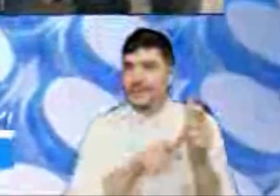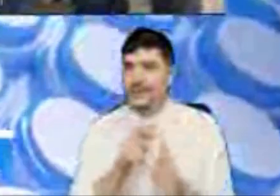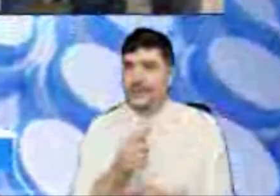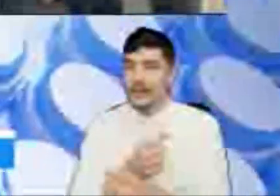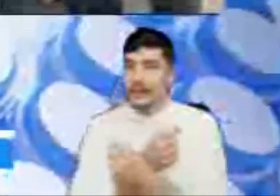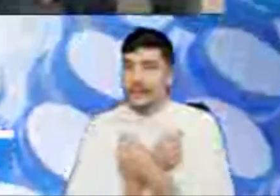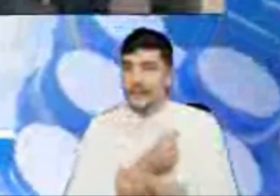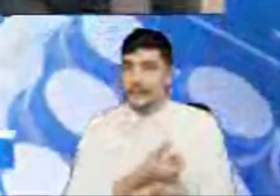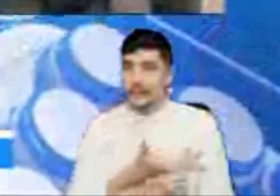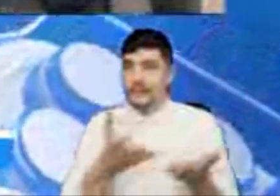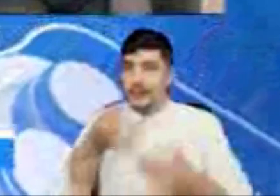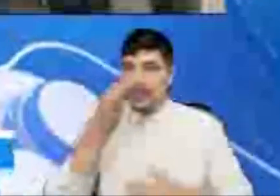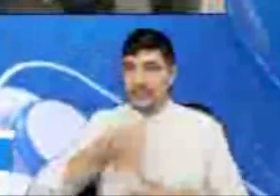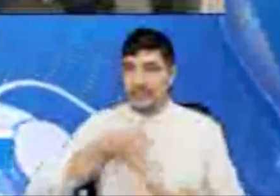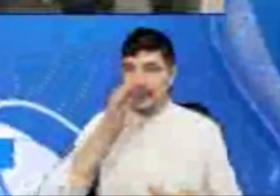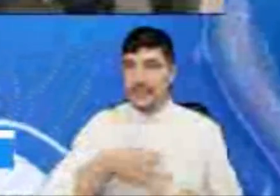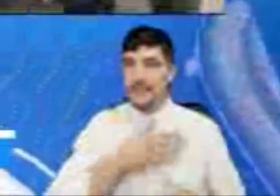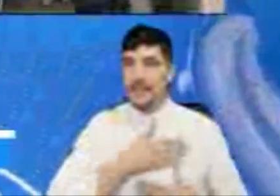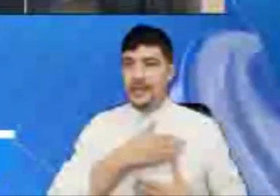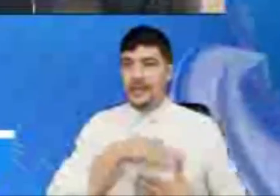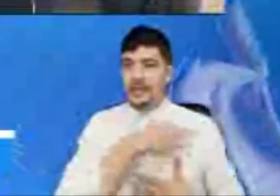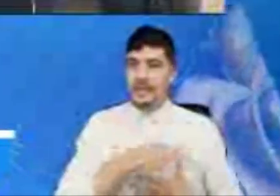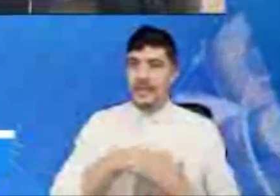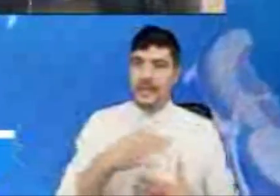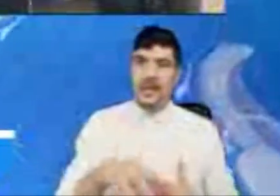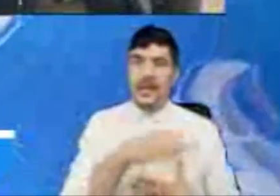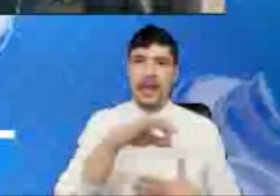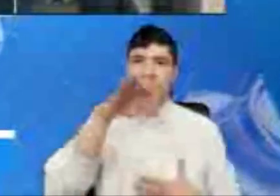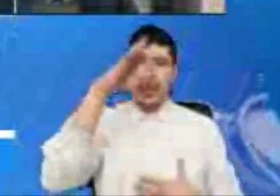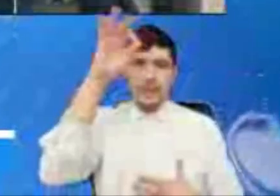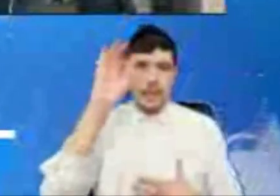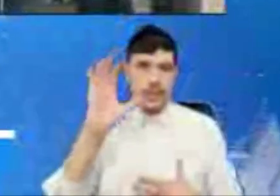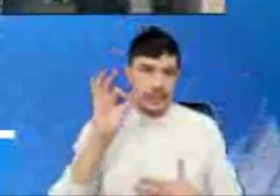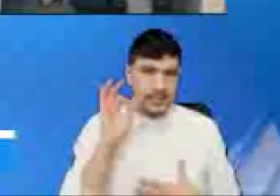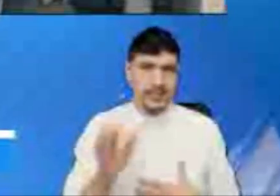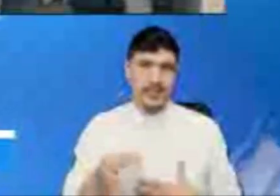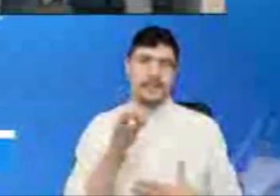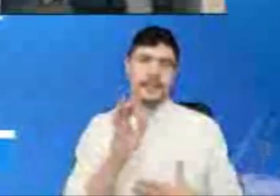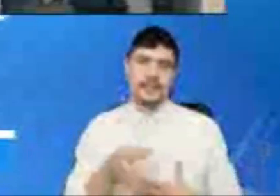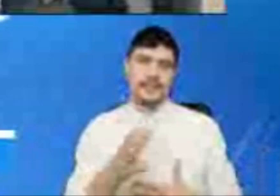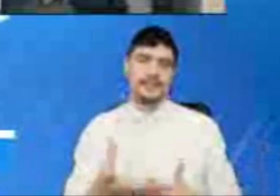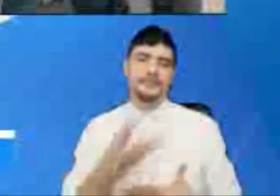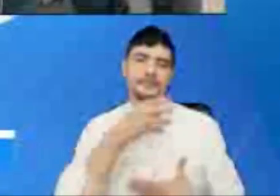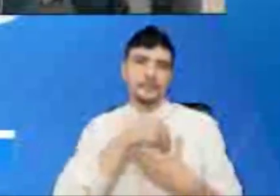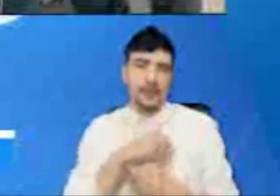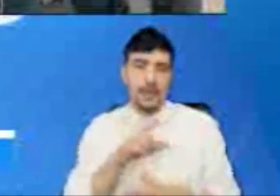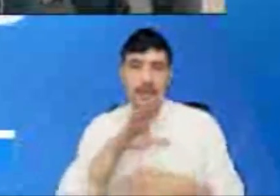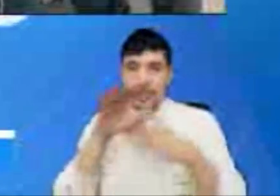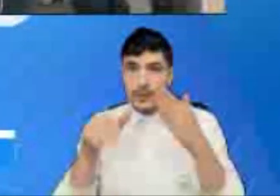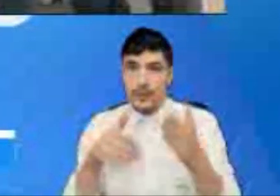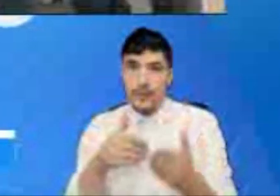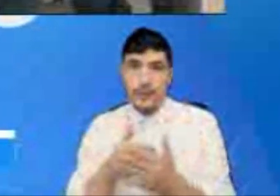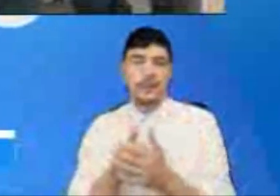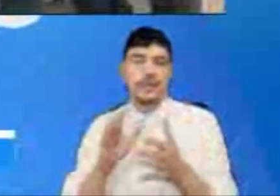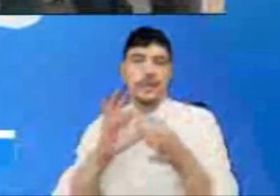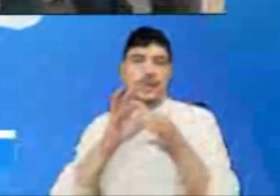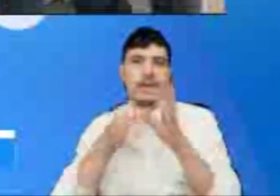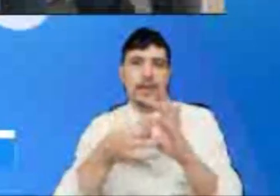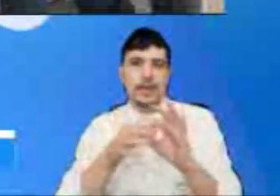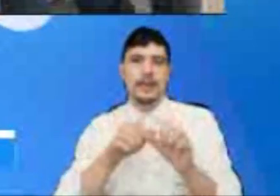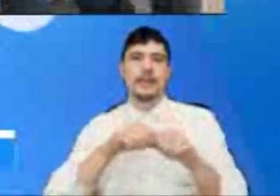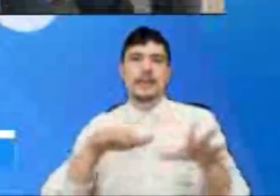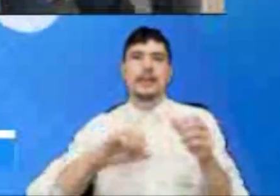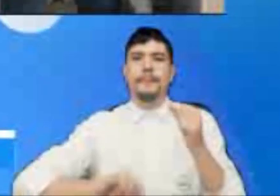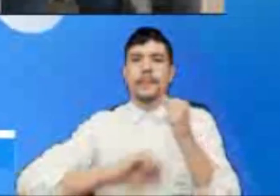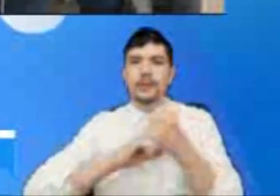en mi alma, a todos aquellos que desde el Café de la Mañana siempre en redes sociales han estado acompañándome, aprovecho para saludarlos hoy.